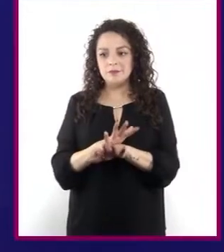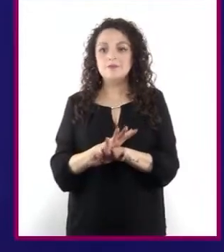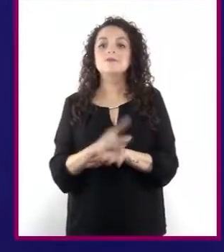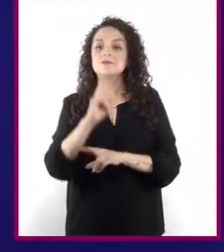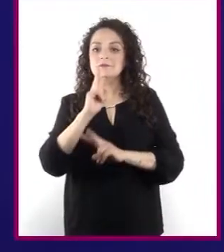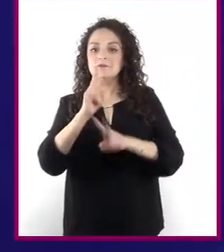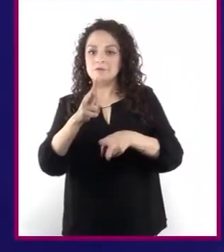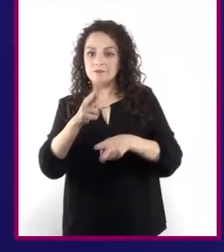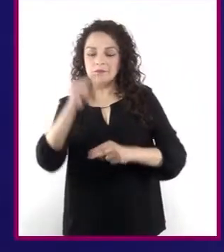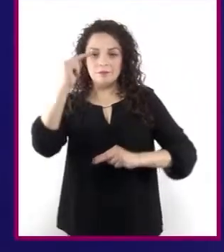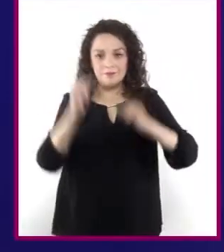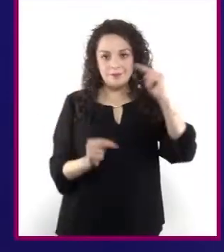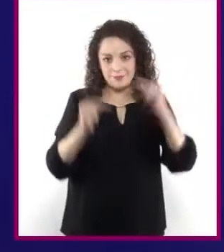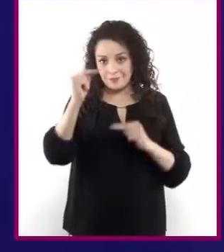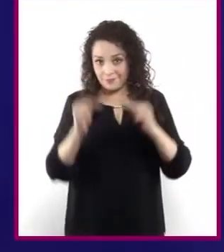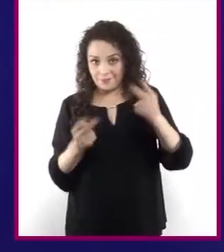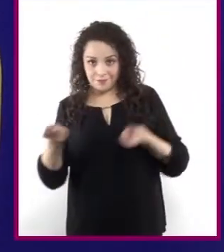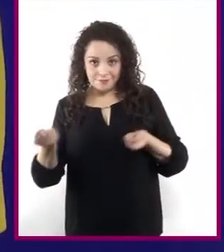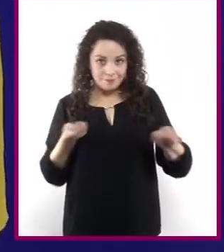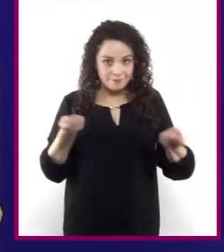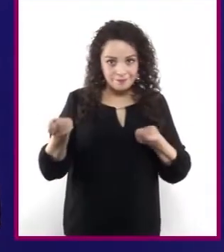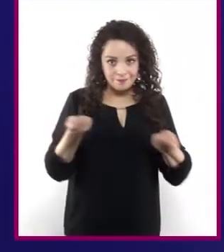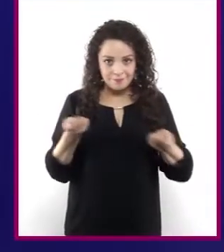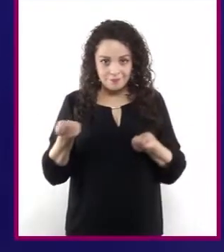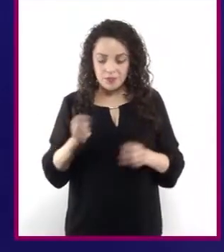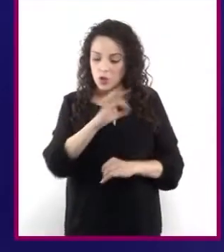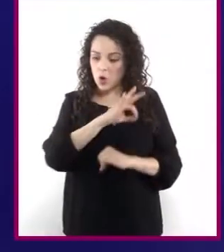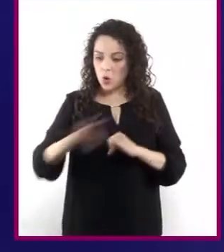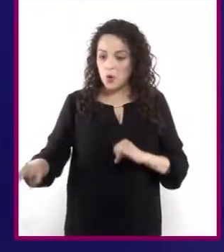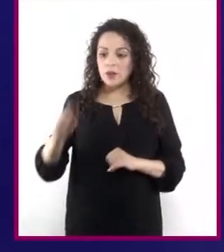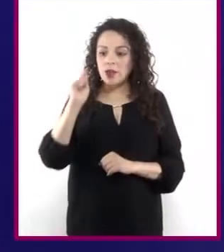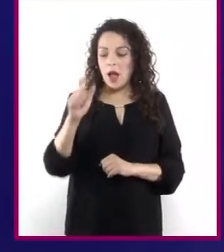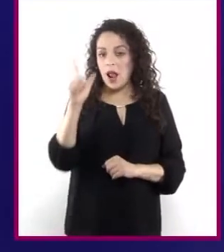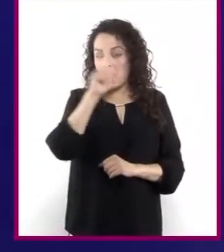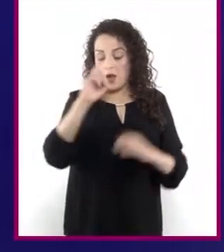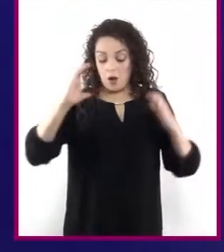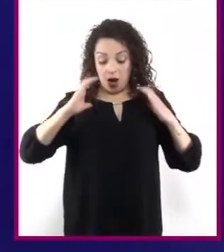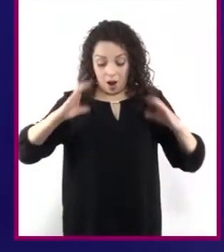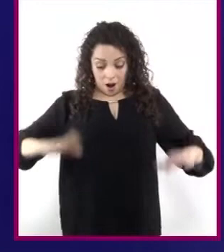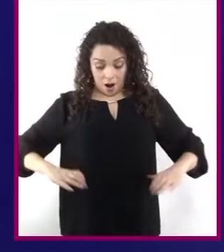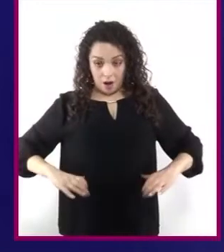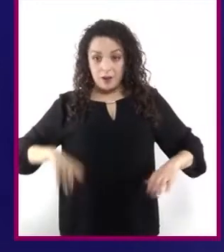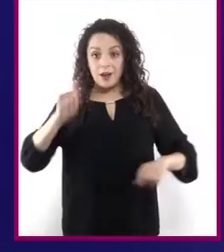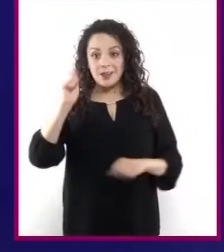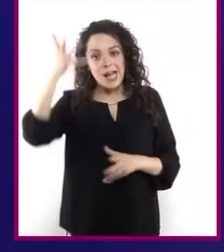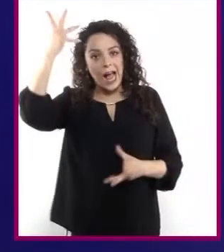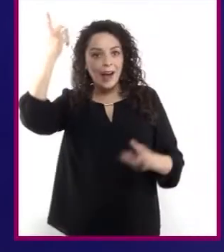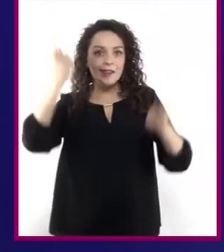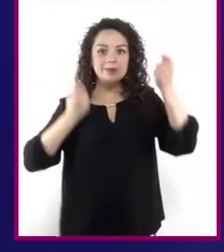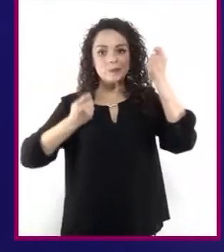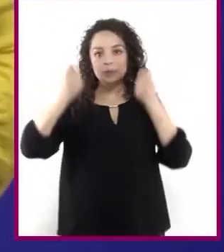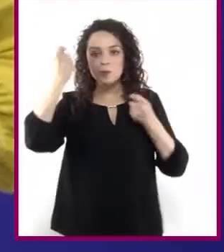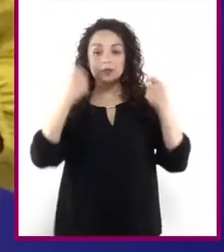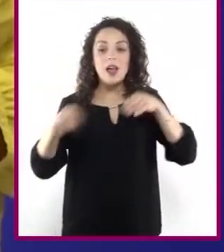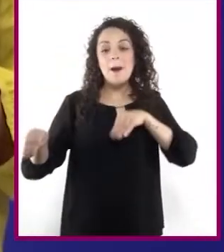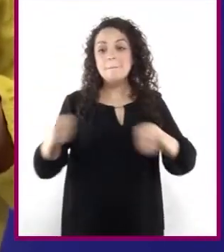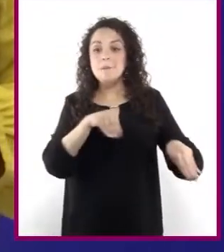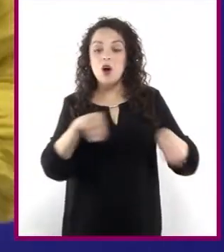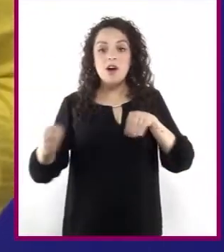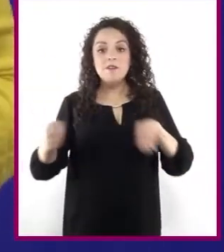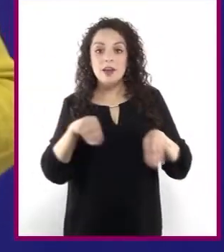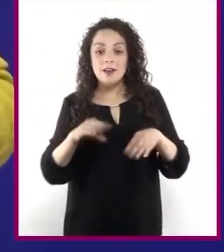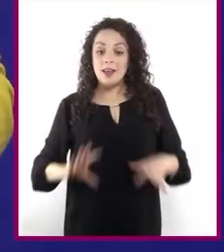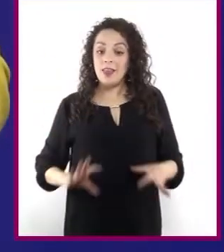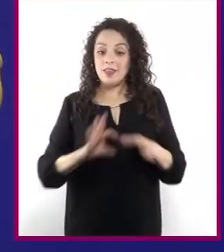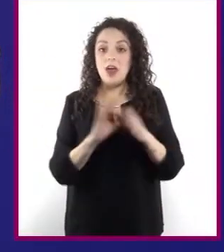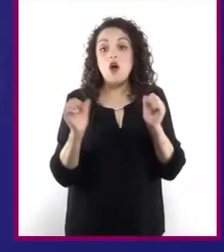modulación. Por último, el lenguaje corporal nos ayuda a realizar gestos y movimientos acorde